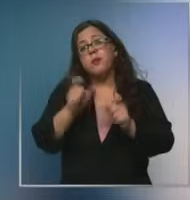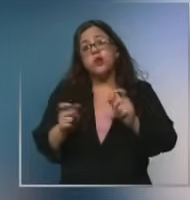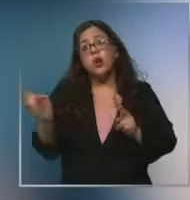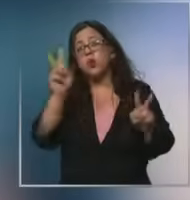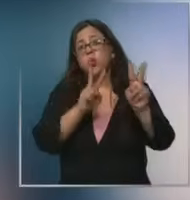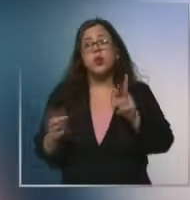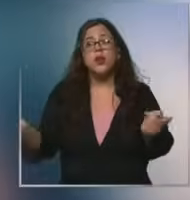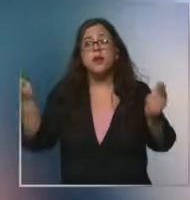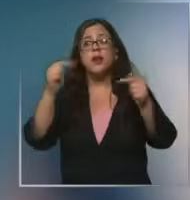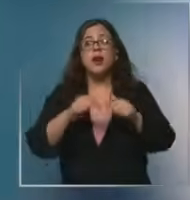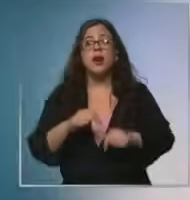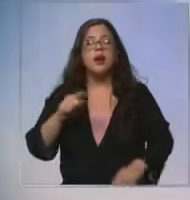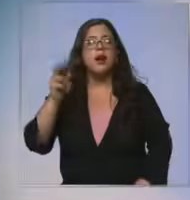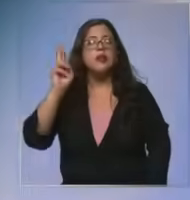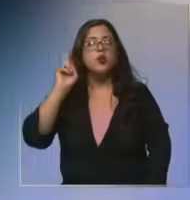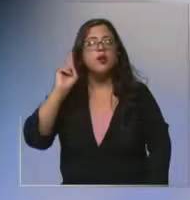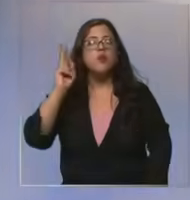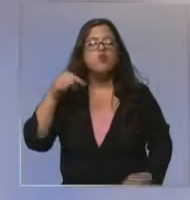viene para acá.